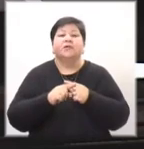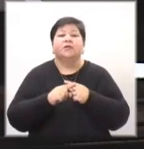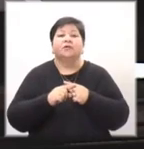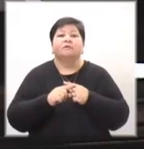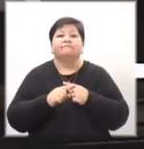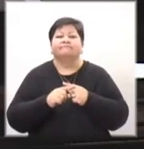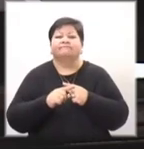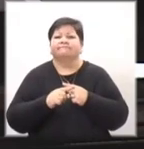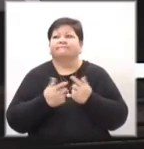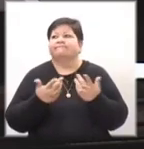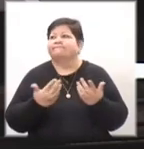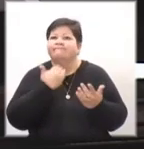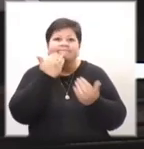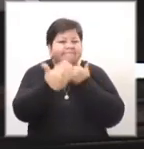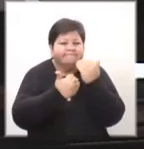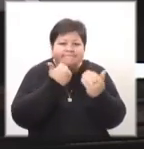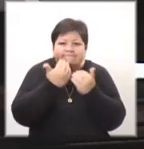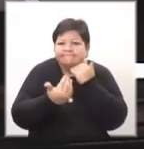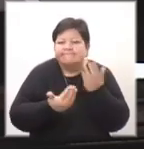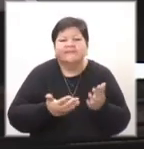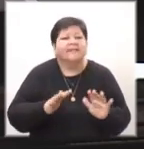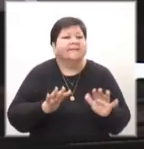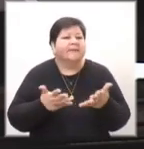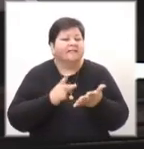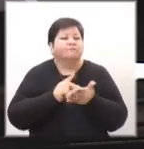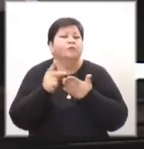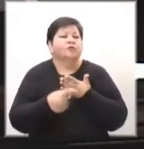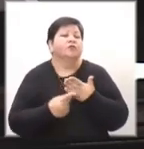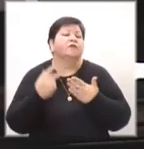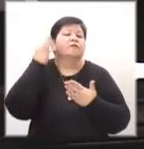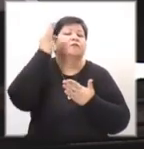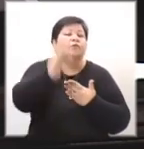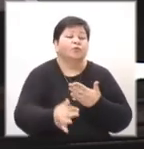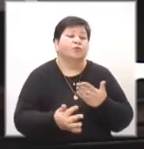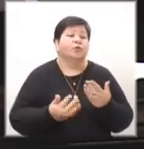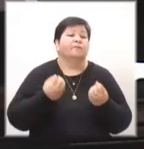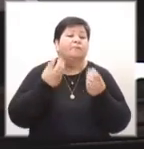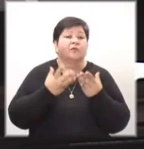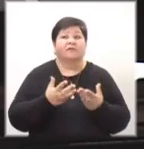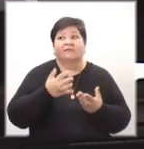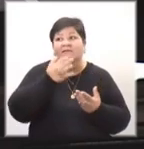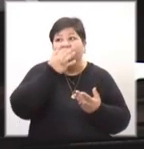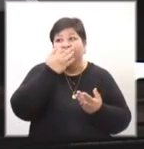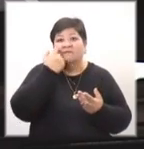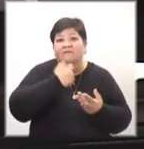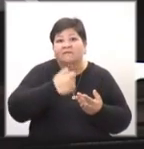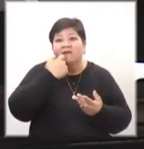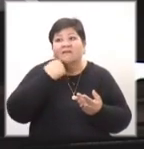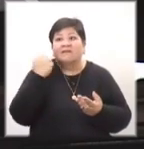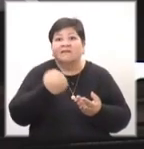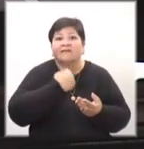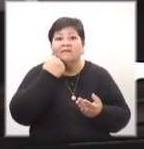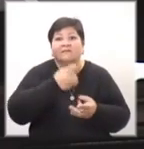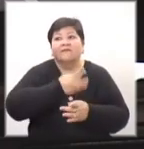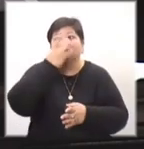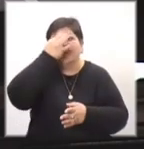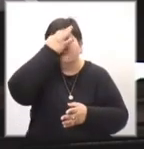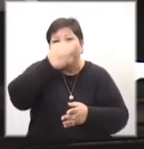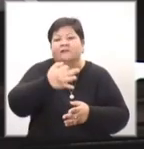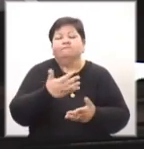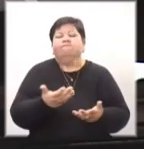completamente incierto, donde la solvencia técnica brilla por la ausencia. Mantenemos nuestras